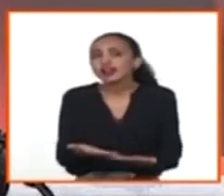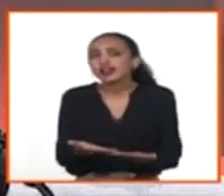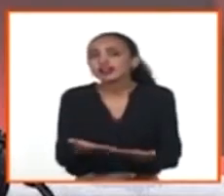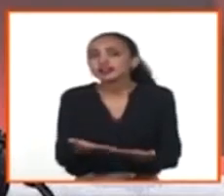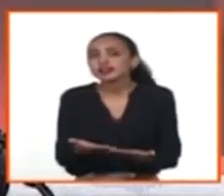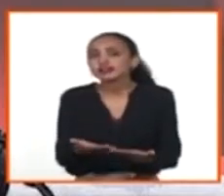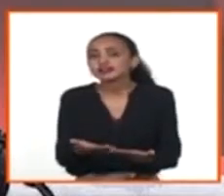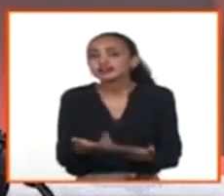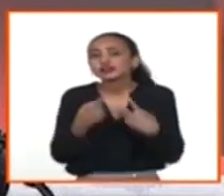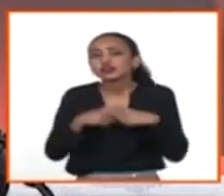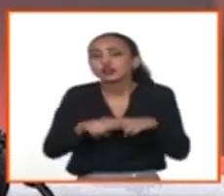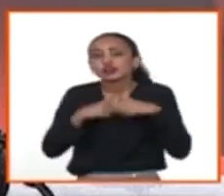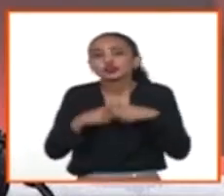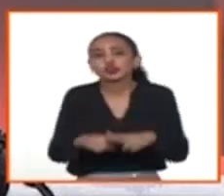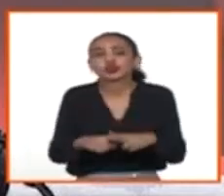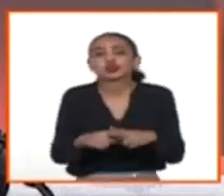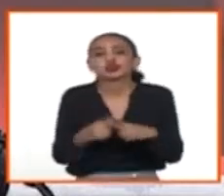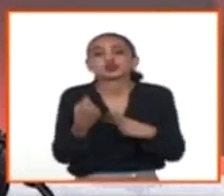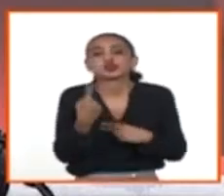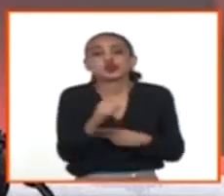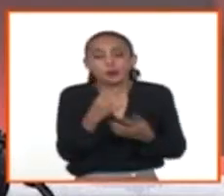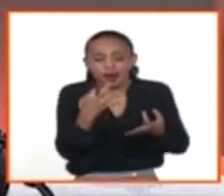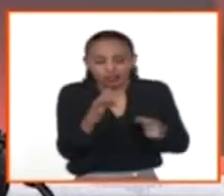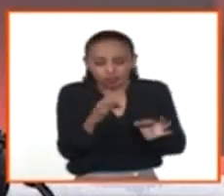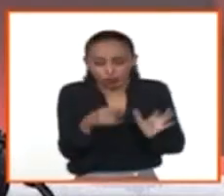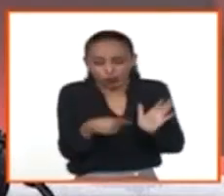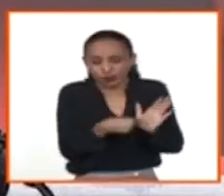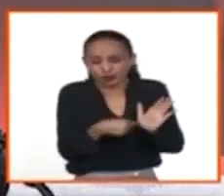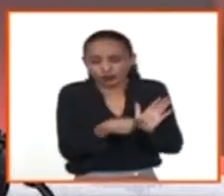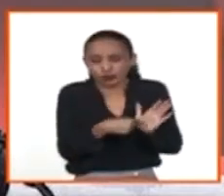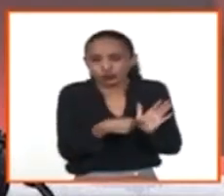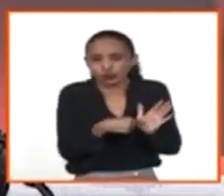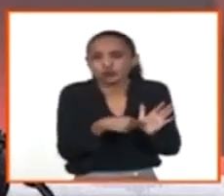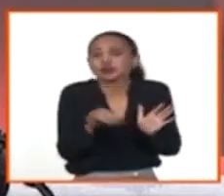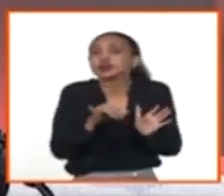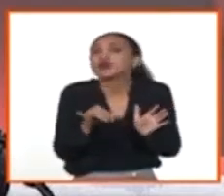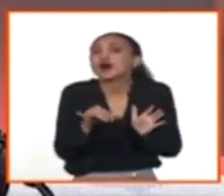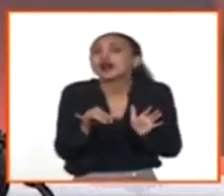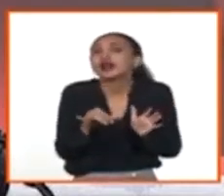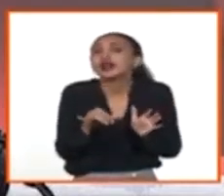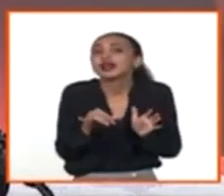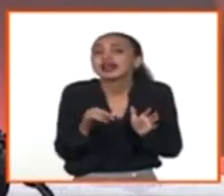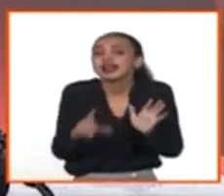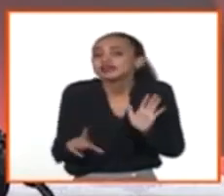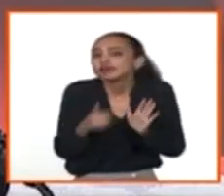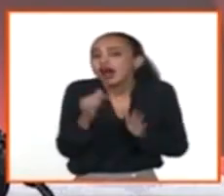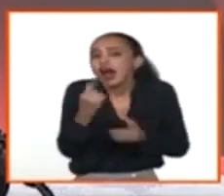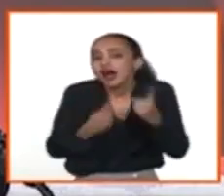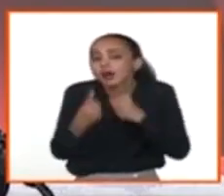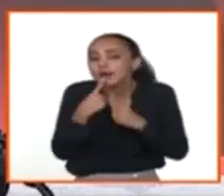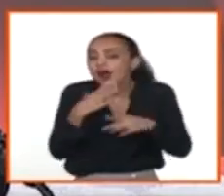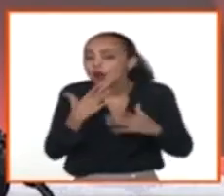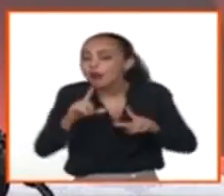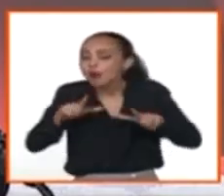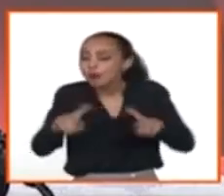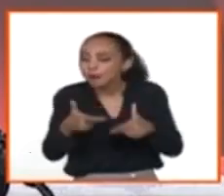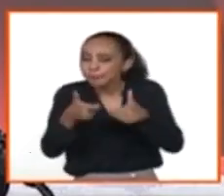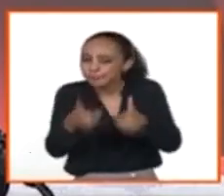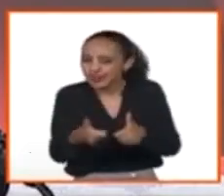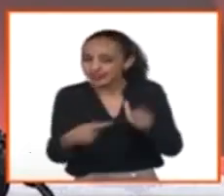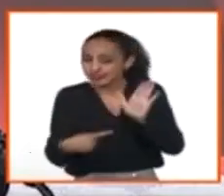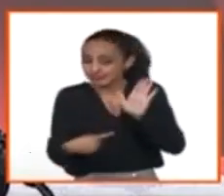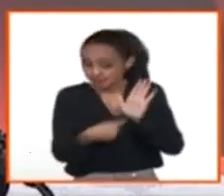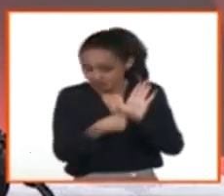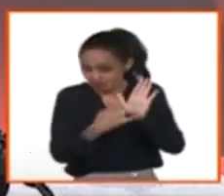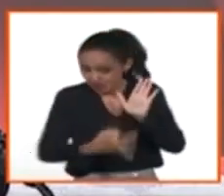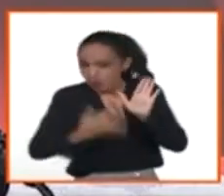solo para el documento en sí, sino para la implementación. O sea, fueron experiencias bien interesantes porque ellos insistieron mucho